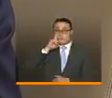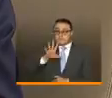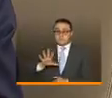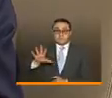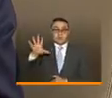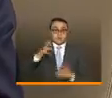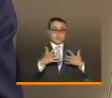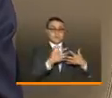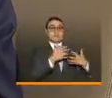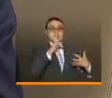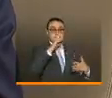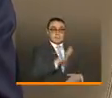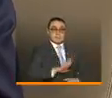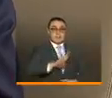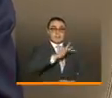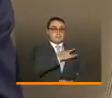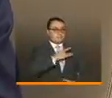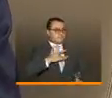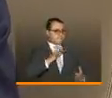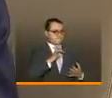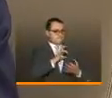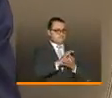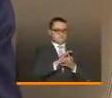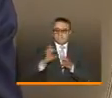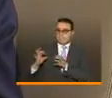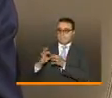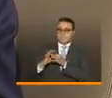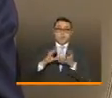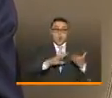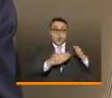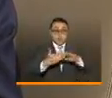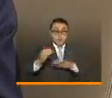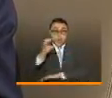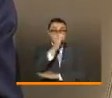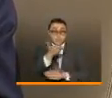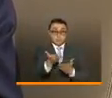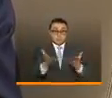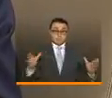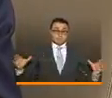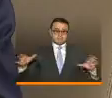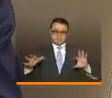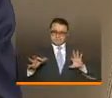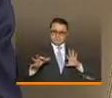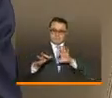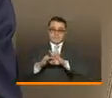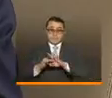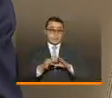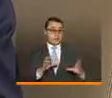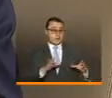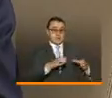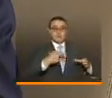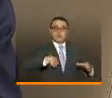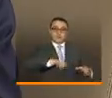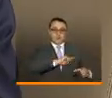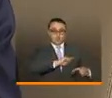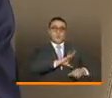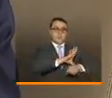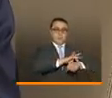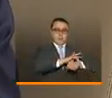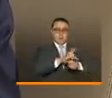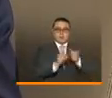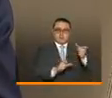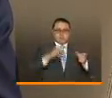Sistema Nacional de Salud, la comunidad colombiana y nosotros los médicos y el talento humano